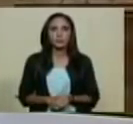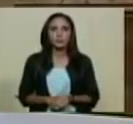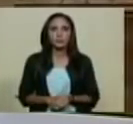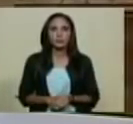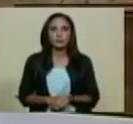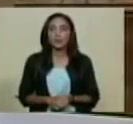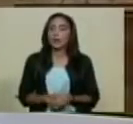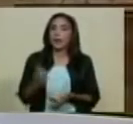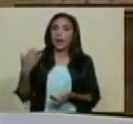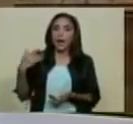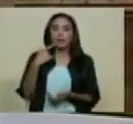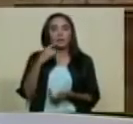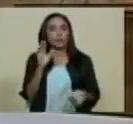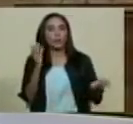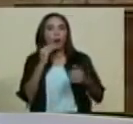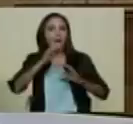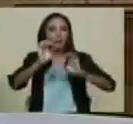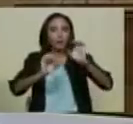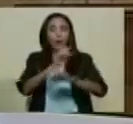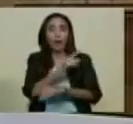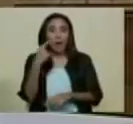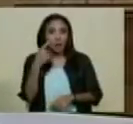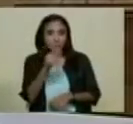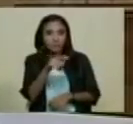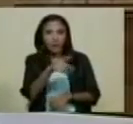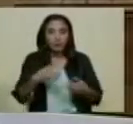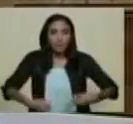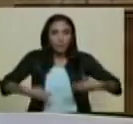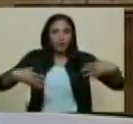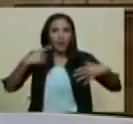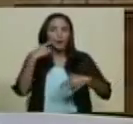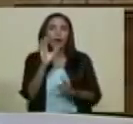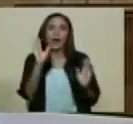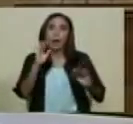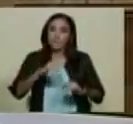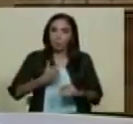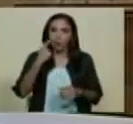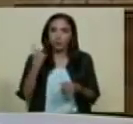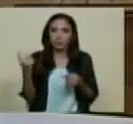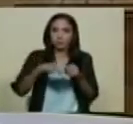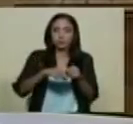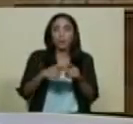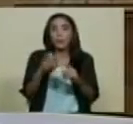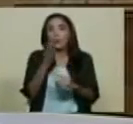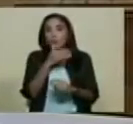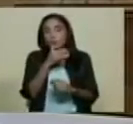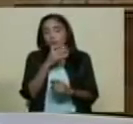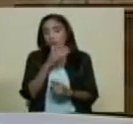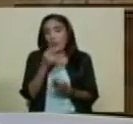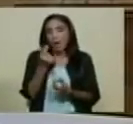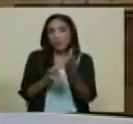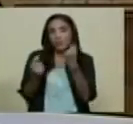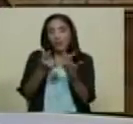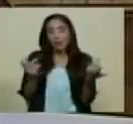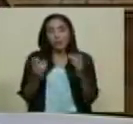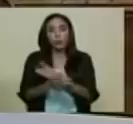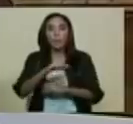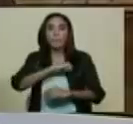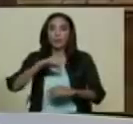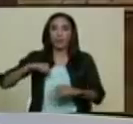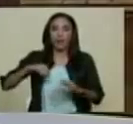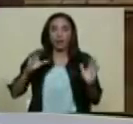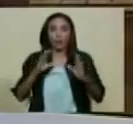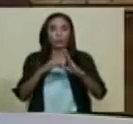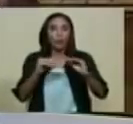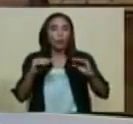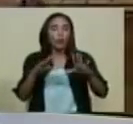elitización de la educación universitaria, solo para las élites. y había un proceso de privatización de toda la